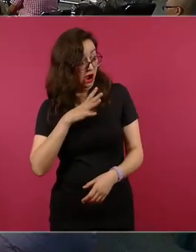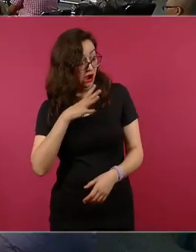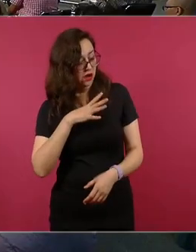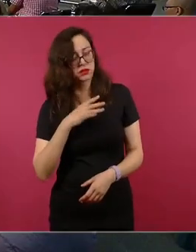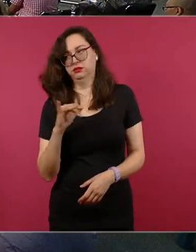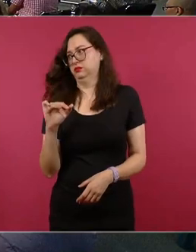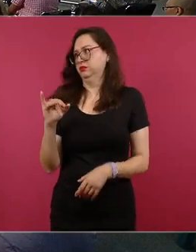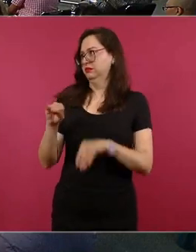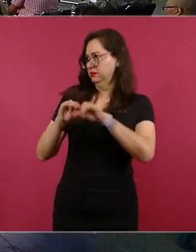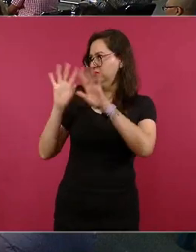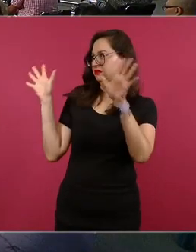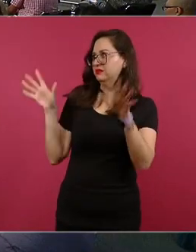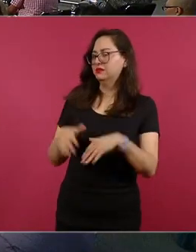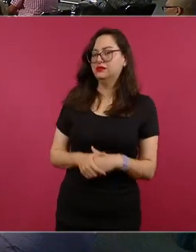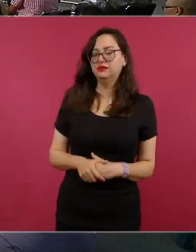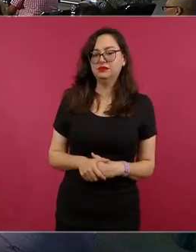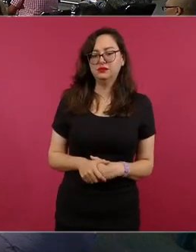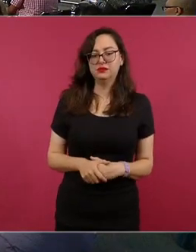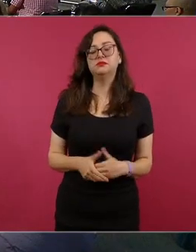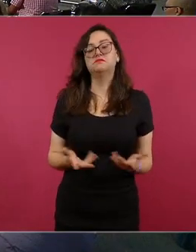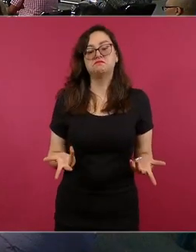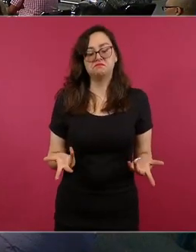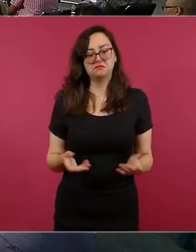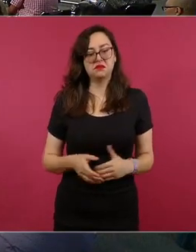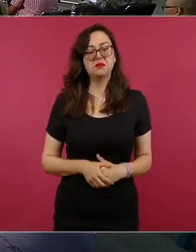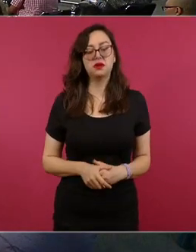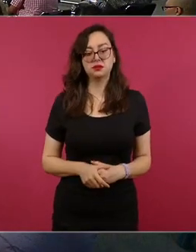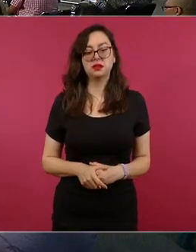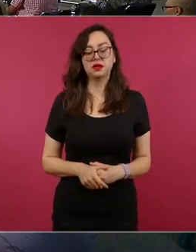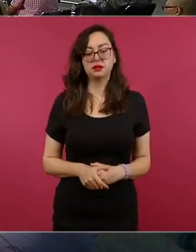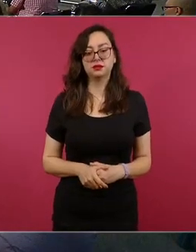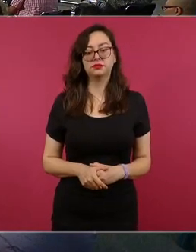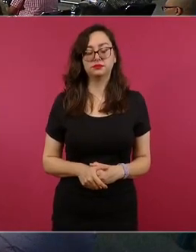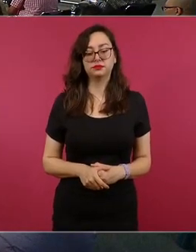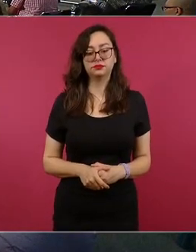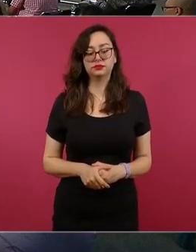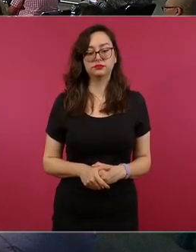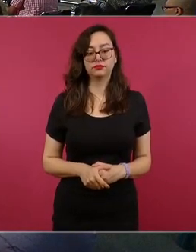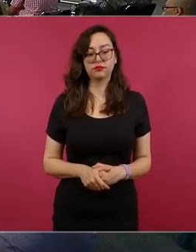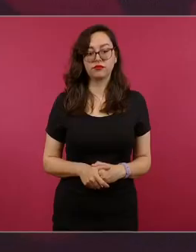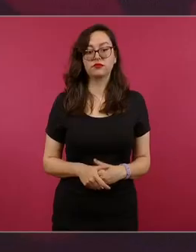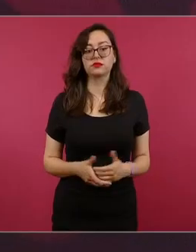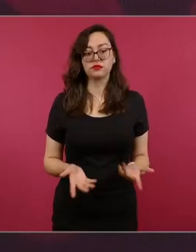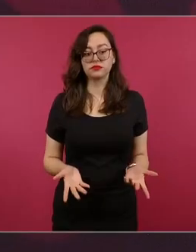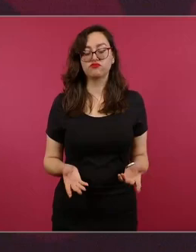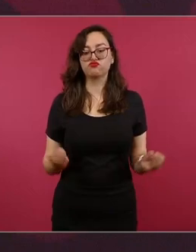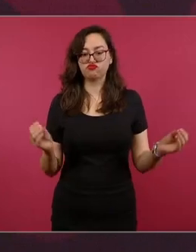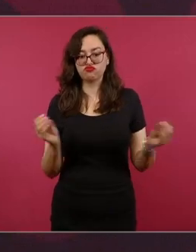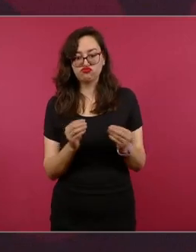Y que haya más debate,